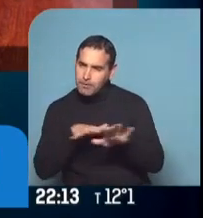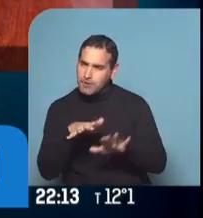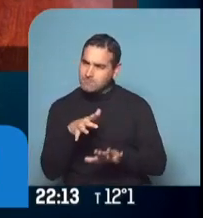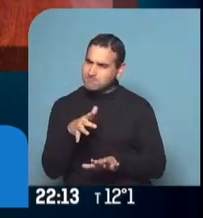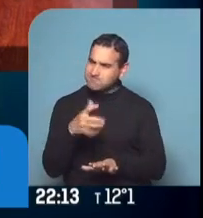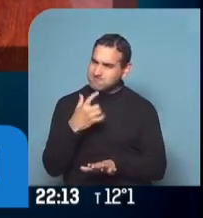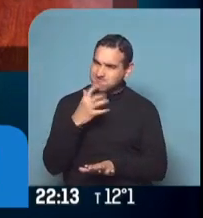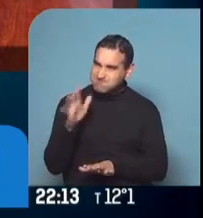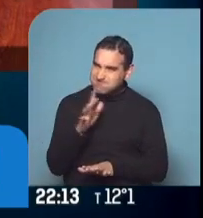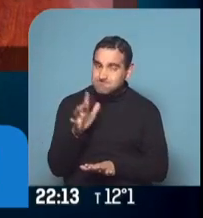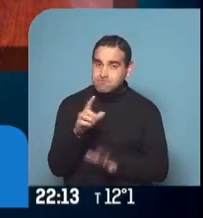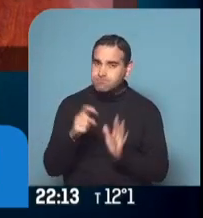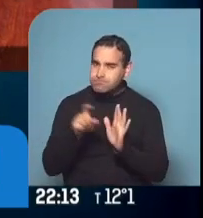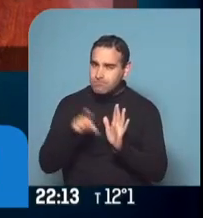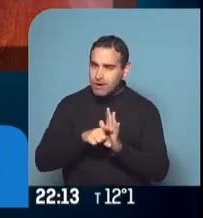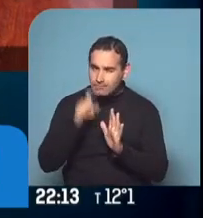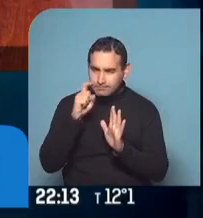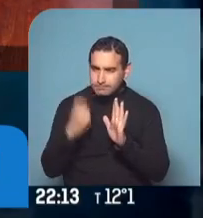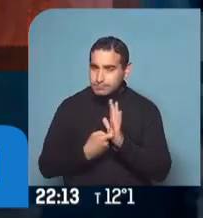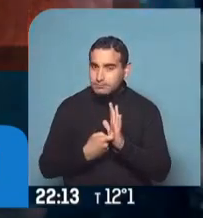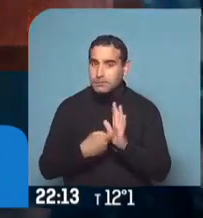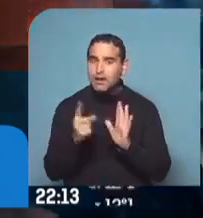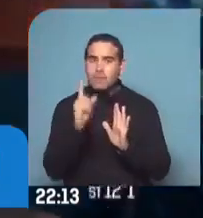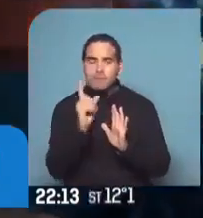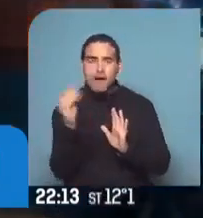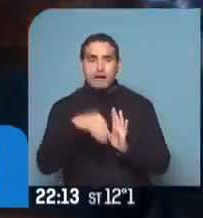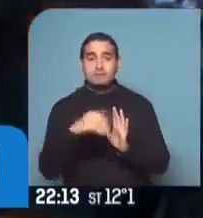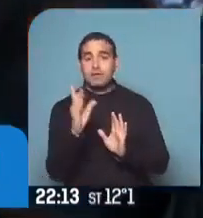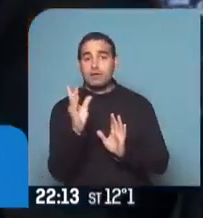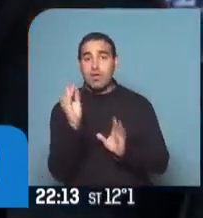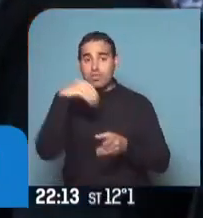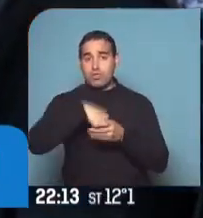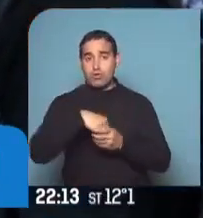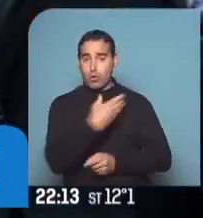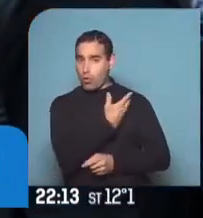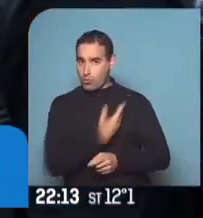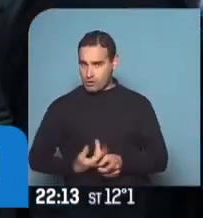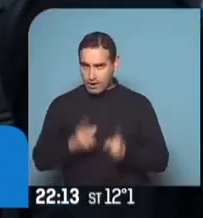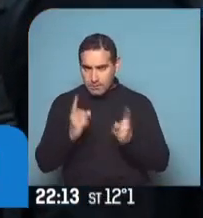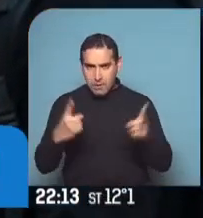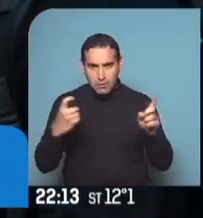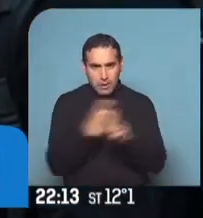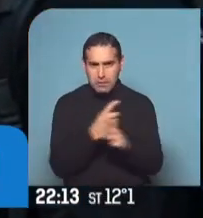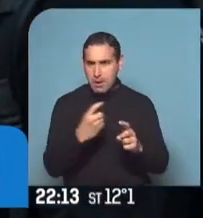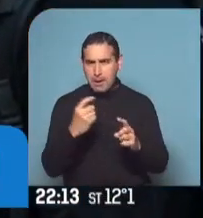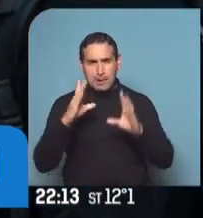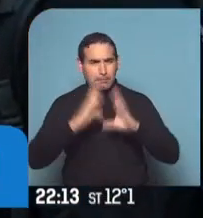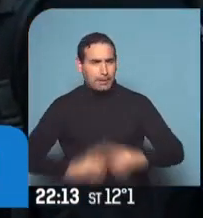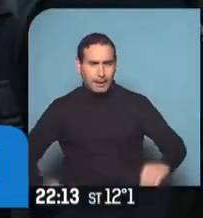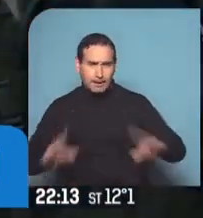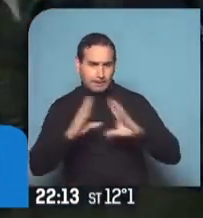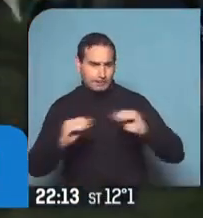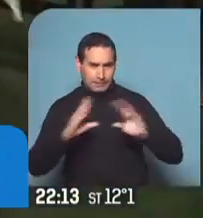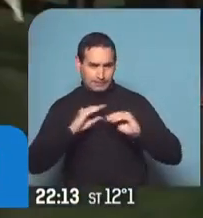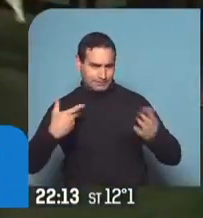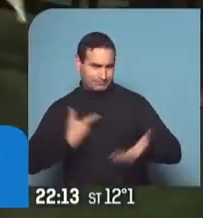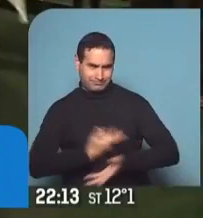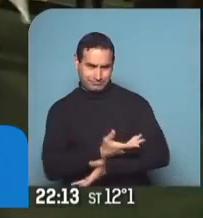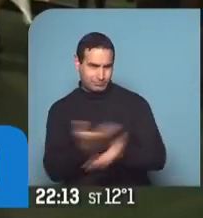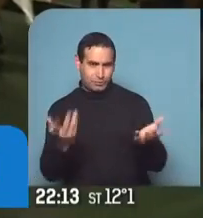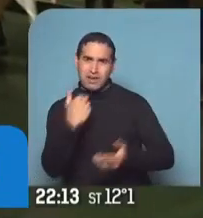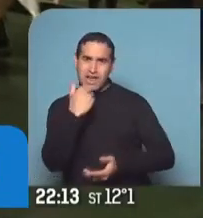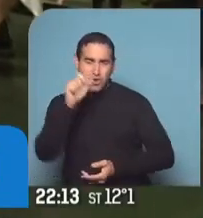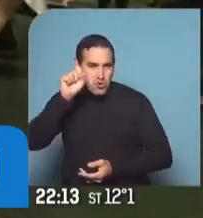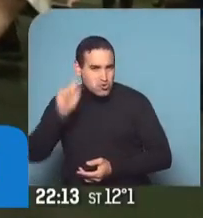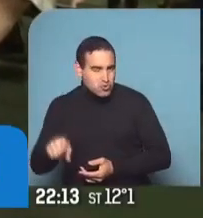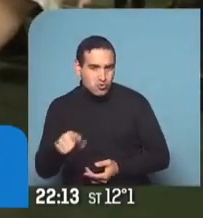las enormes y muy visibles internas dentro del gobierno de Bolsonaro, los papelones públicos que protagonizaron sus hijos,